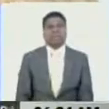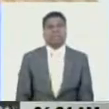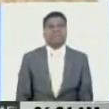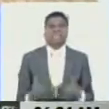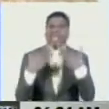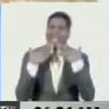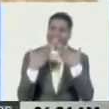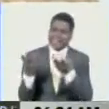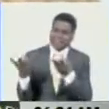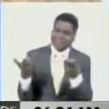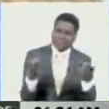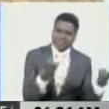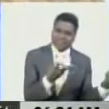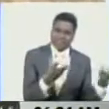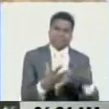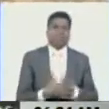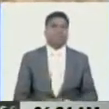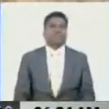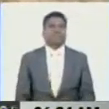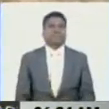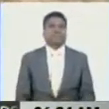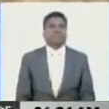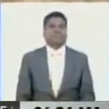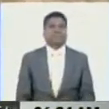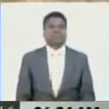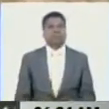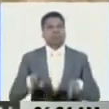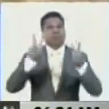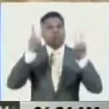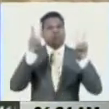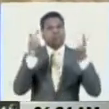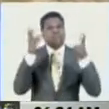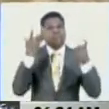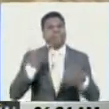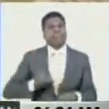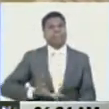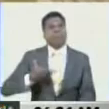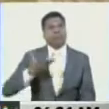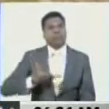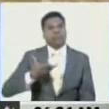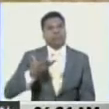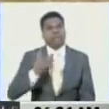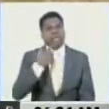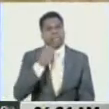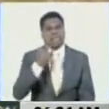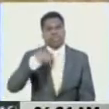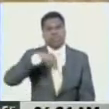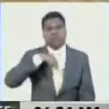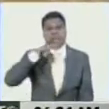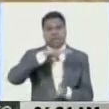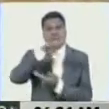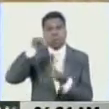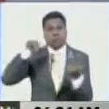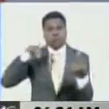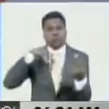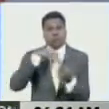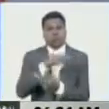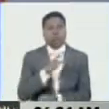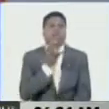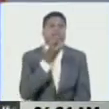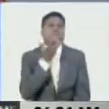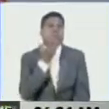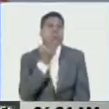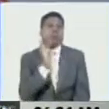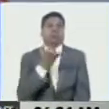por la invitación. Es un tema crucial de nuestra revolución. Si pudiéramos